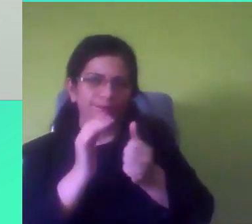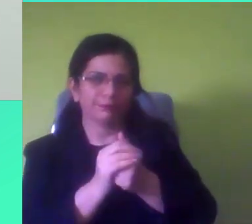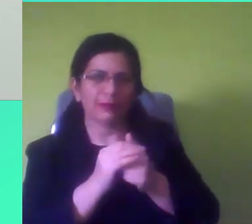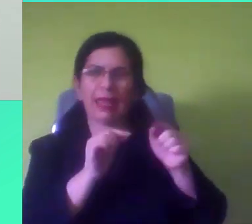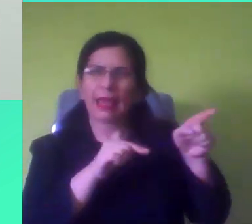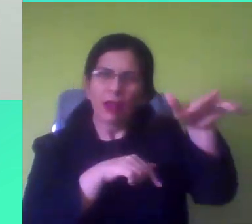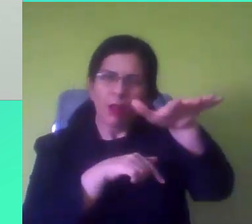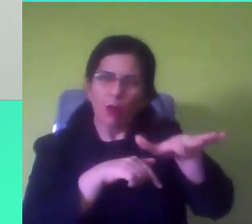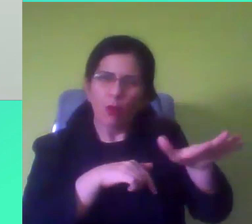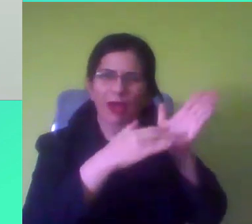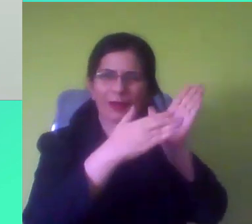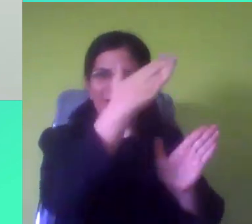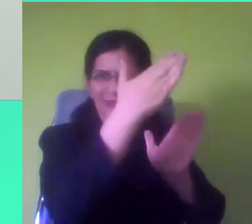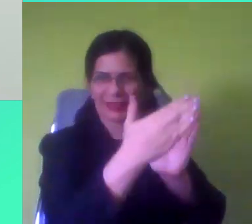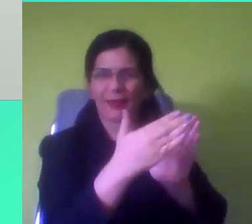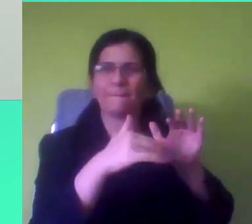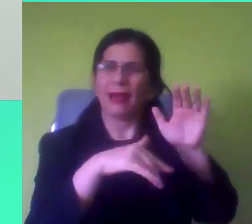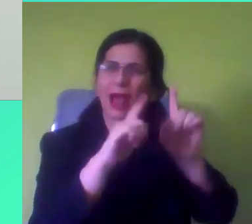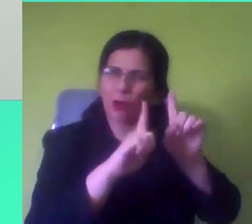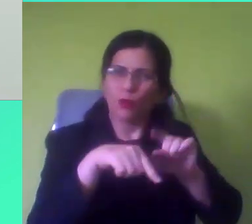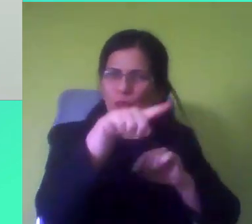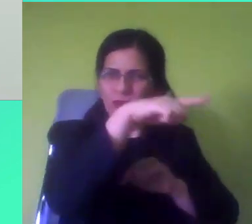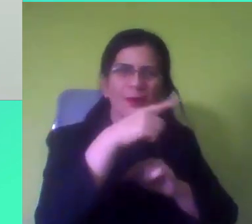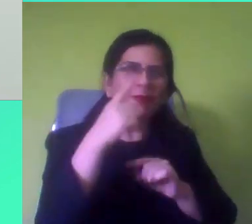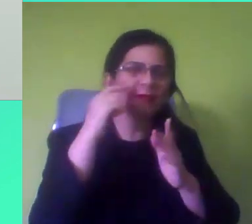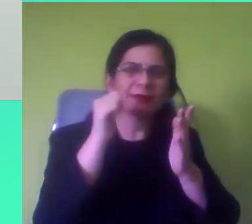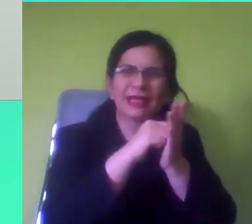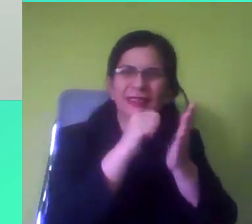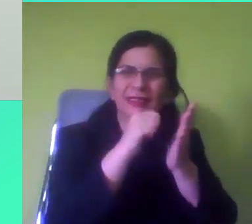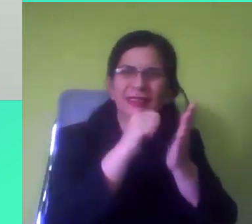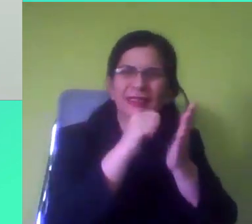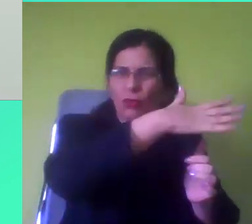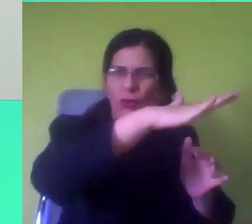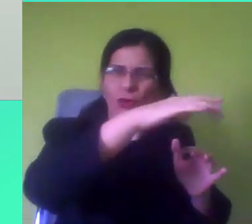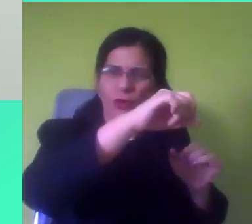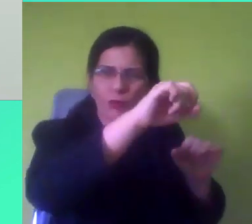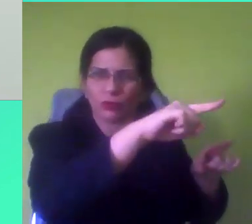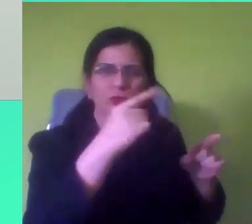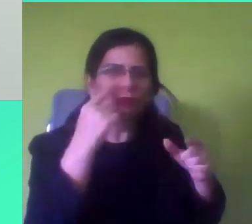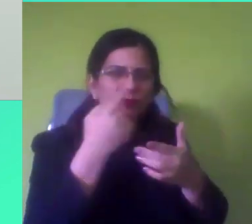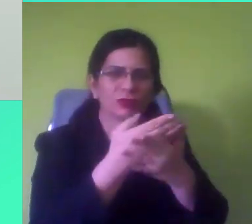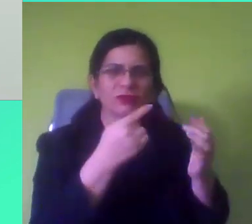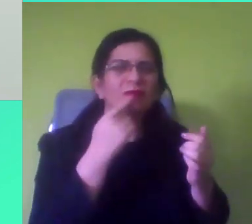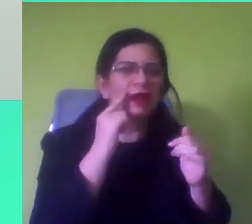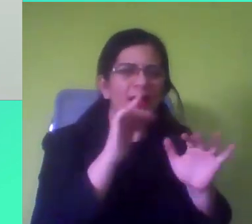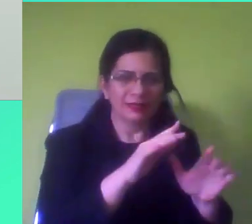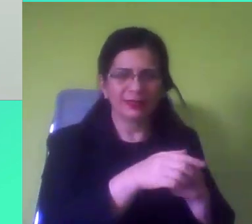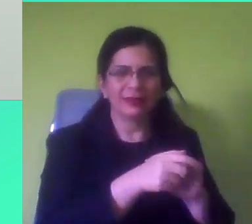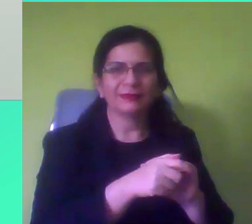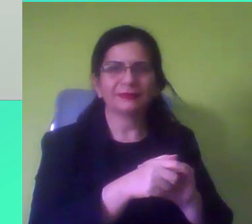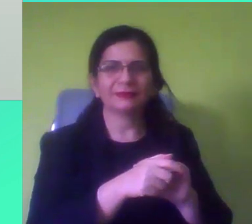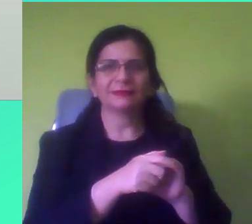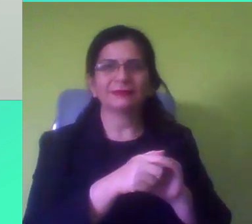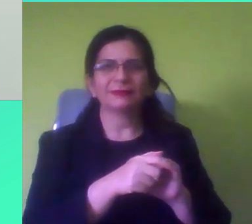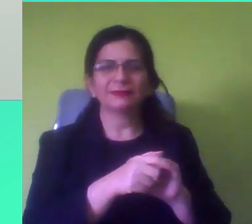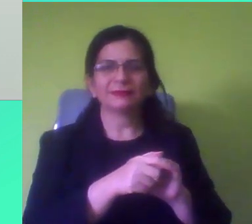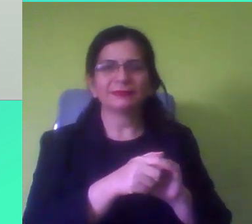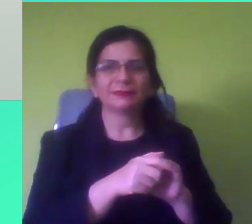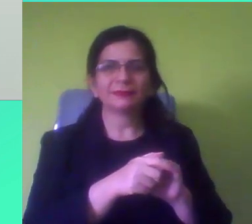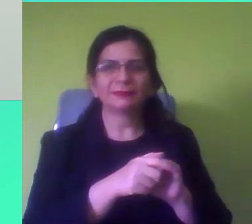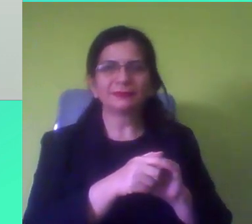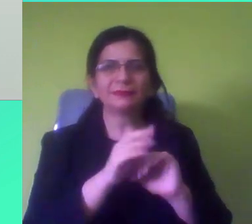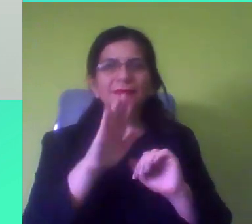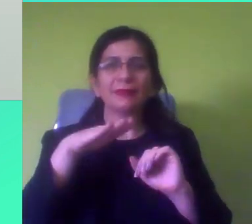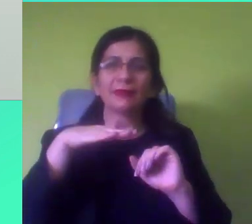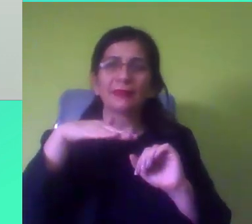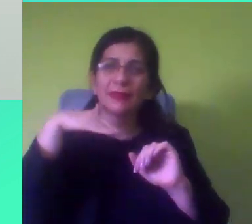de escombro. Esta es una de las regiones a nivel mundial donde hay mayor densidad de este tipo de glaciares de escombros, ¿no? Es muy importante por eso. Y a